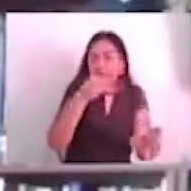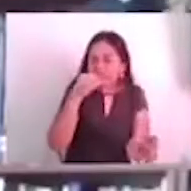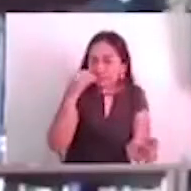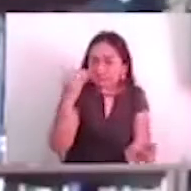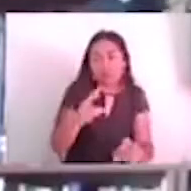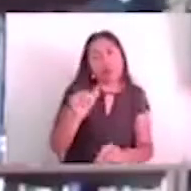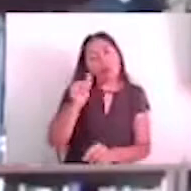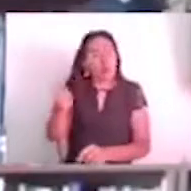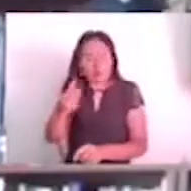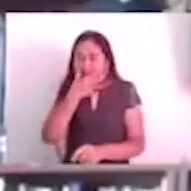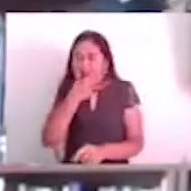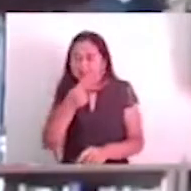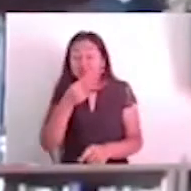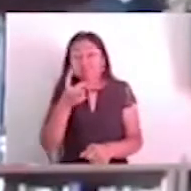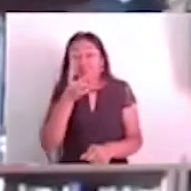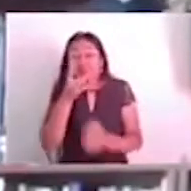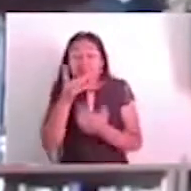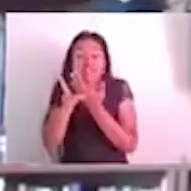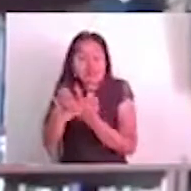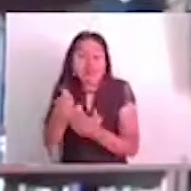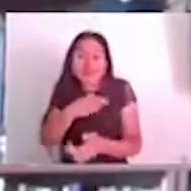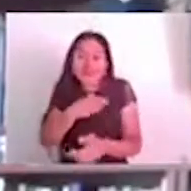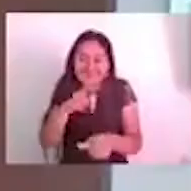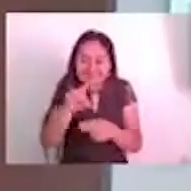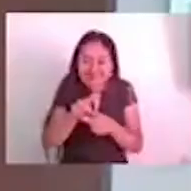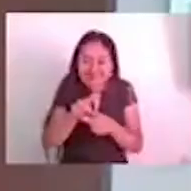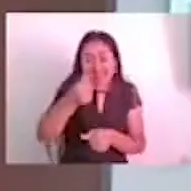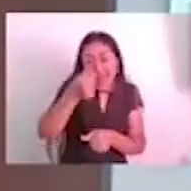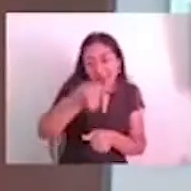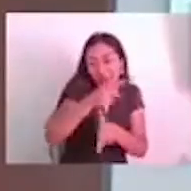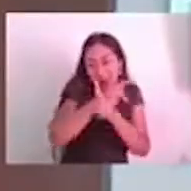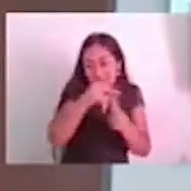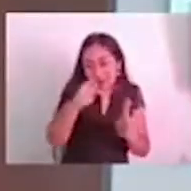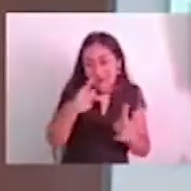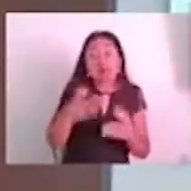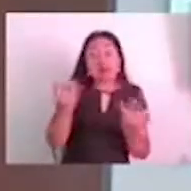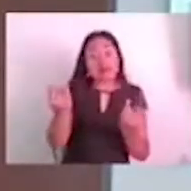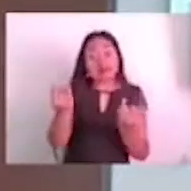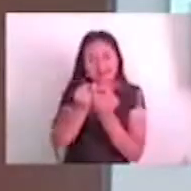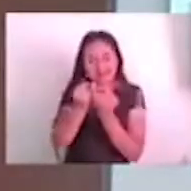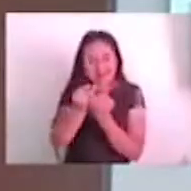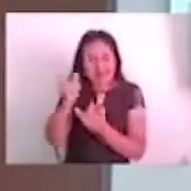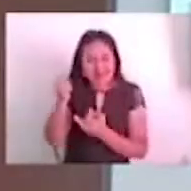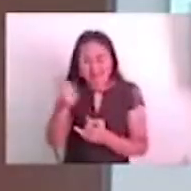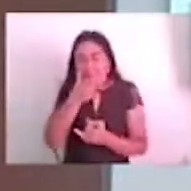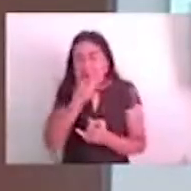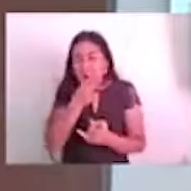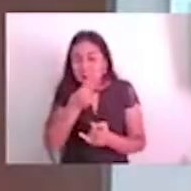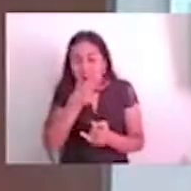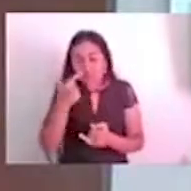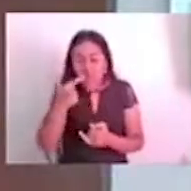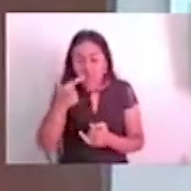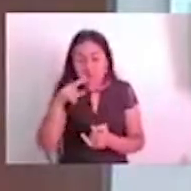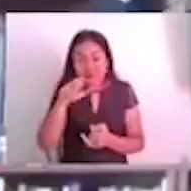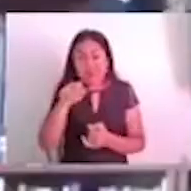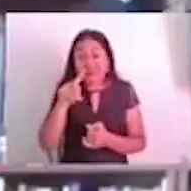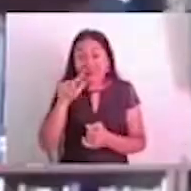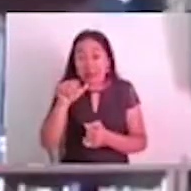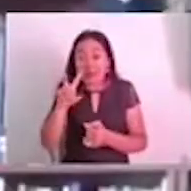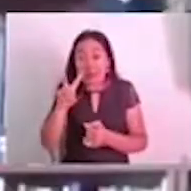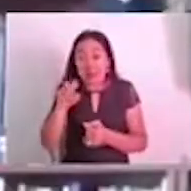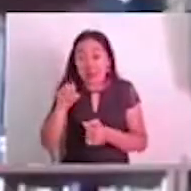día a todos y saludos desde Guerrero. Gracias. Qué interesantes programas, Gustavo Rivero Weber, mi hermano. Ay,